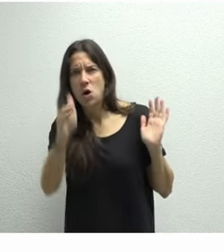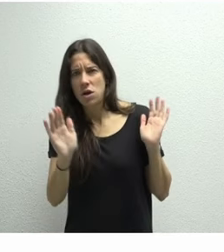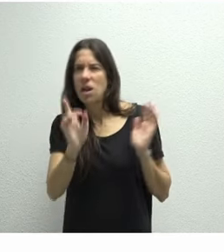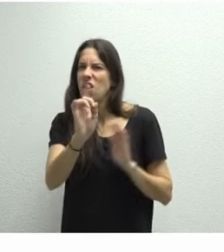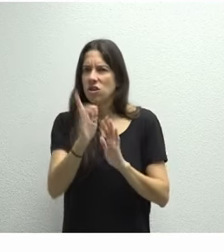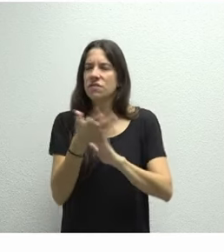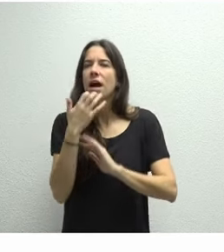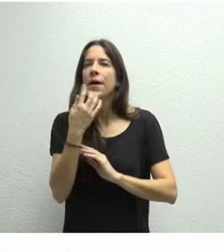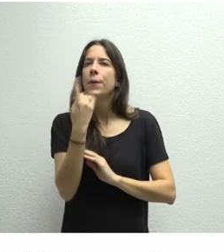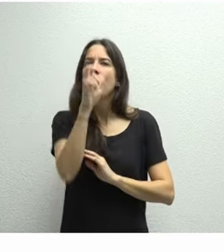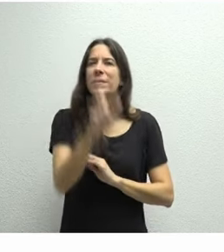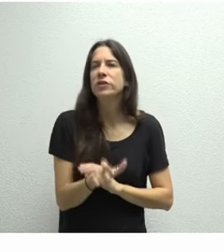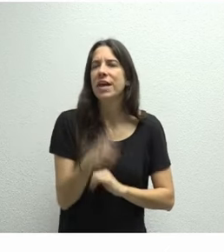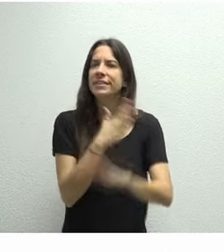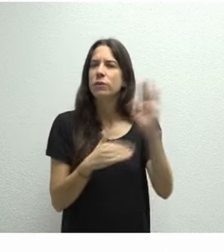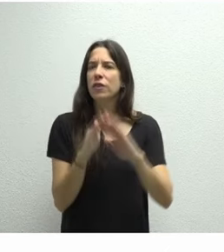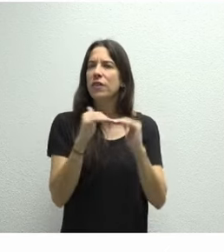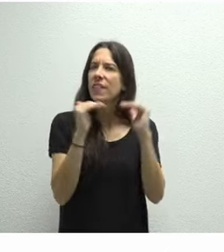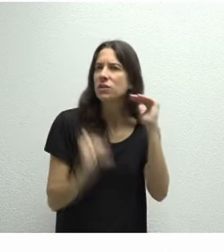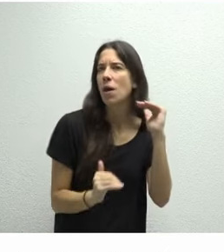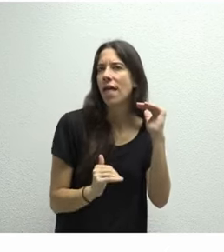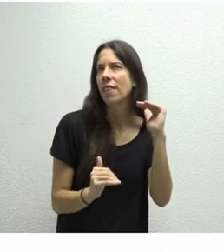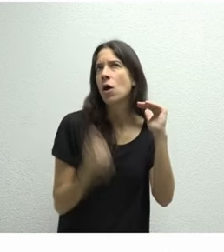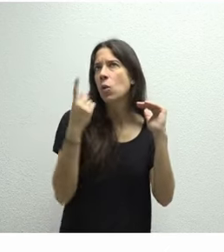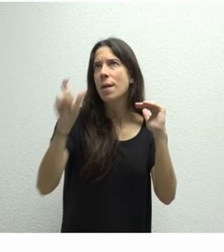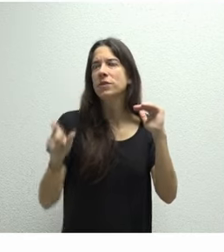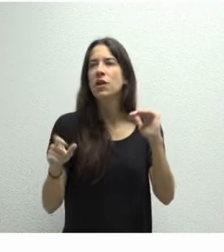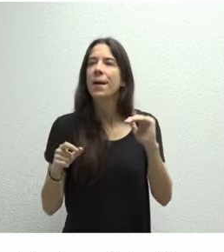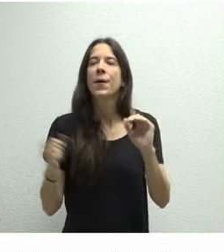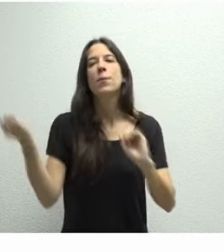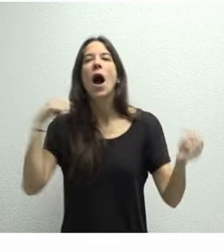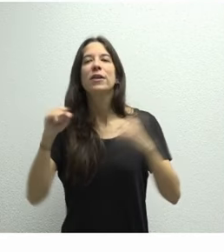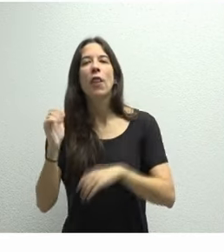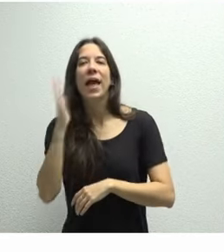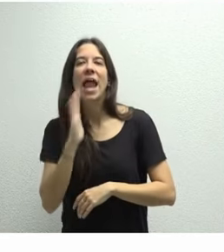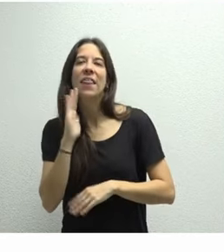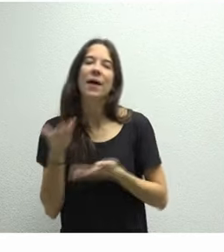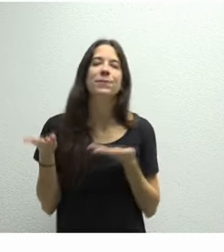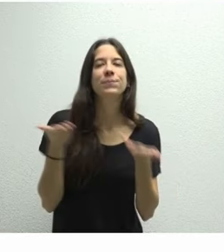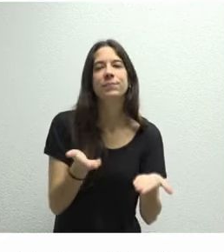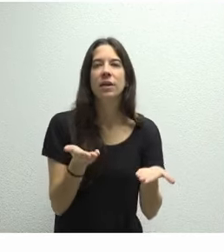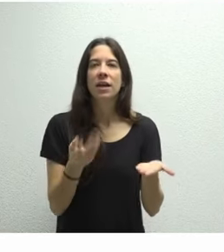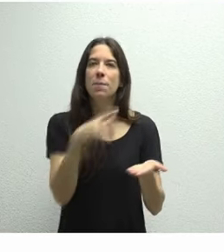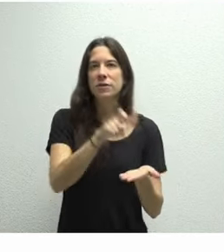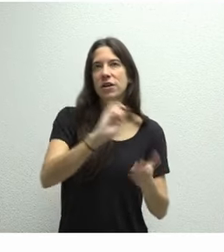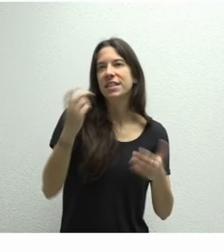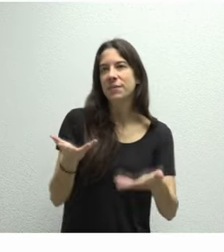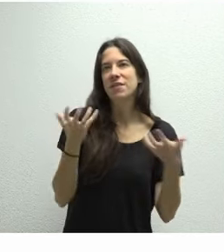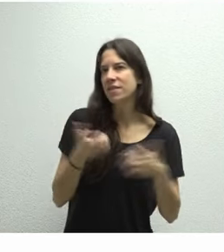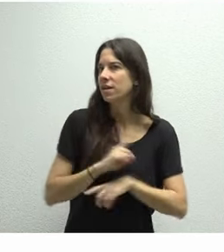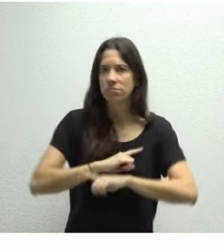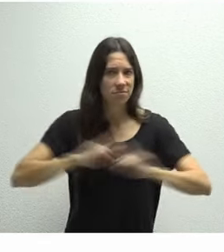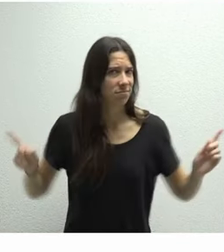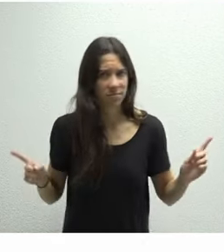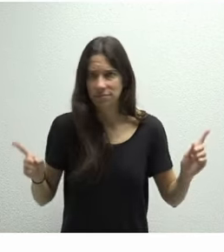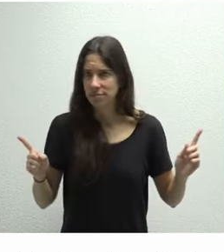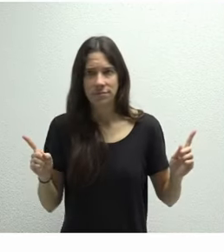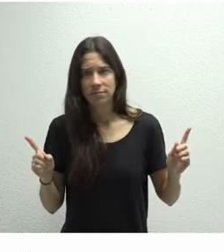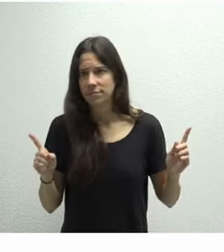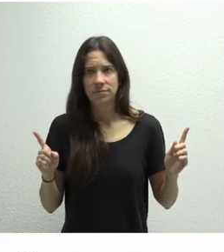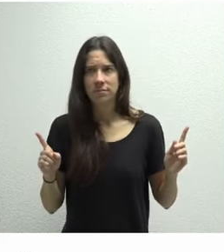de desigualdad uno hace el acto de Caridad y otros se benefician de estos actos de calidad de Caridad No yo